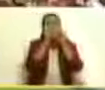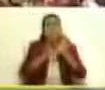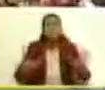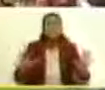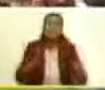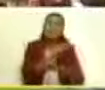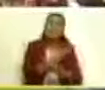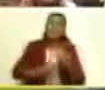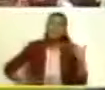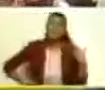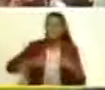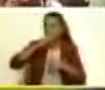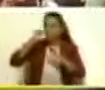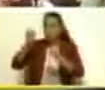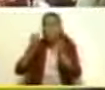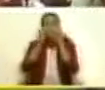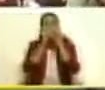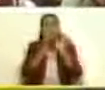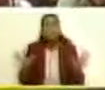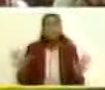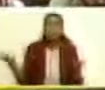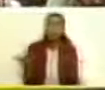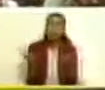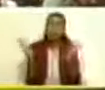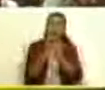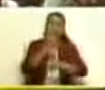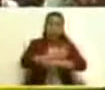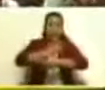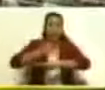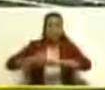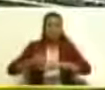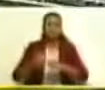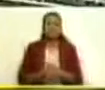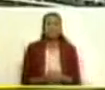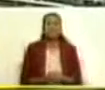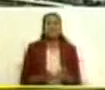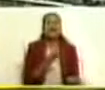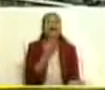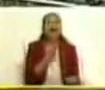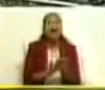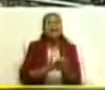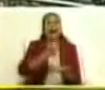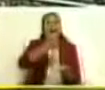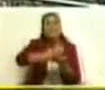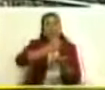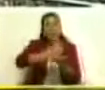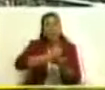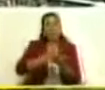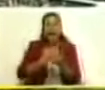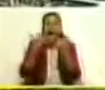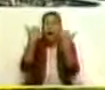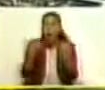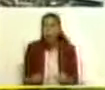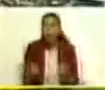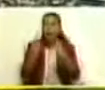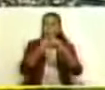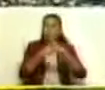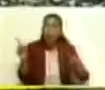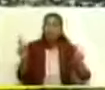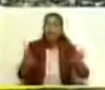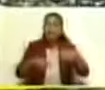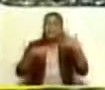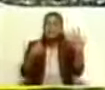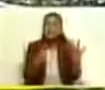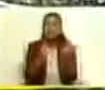usted, presidente, y para todo ese equipo de trabajo. Amén, amén, amén. Gracias, Yelitza. Bueno, ahora vamos a la